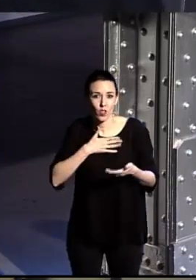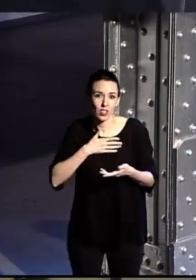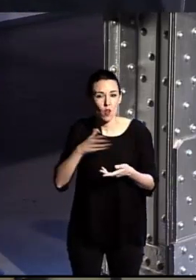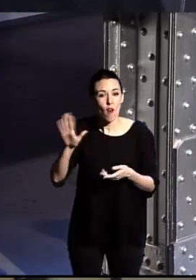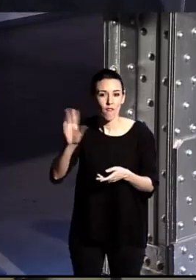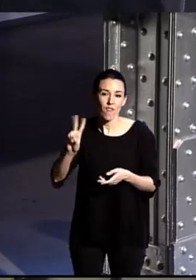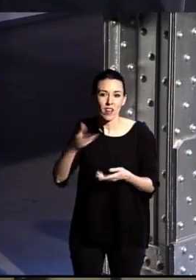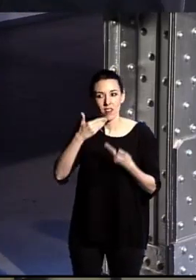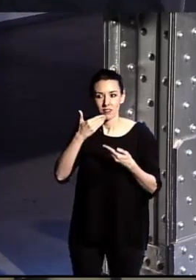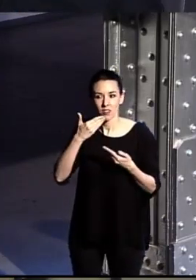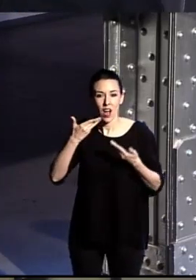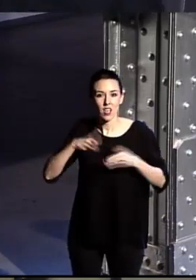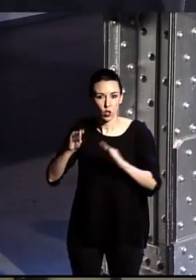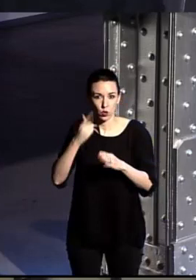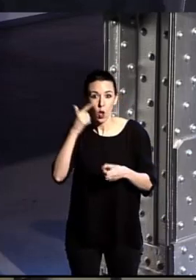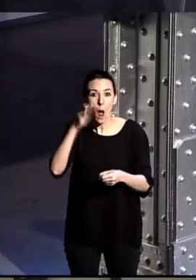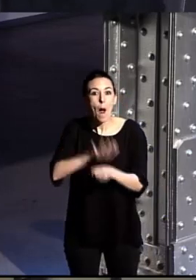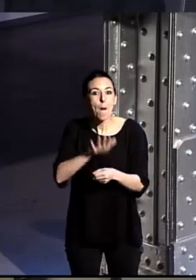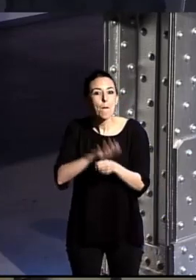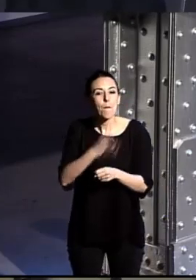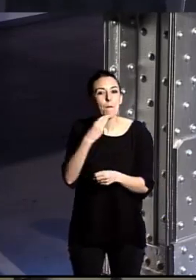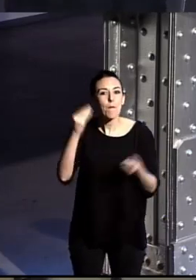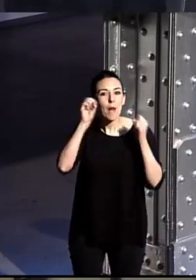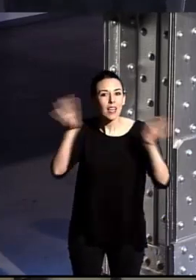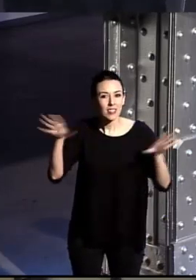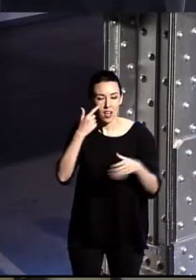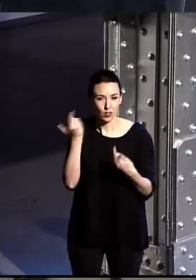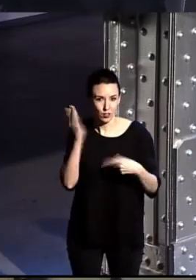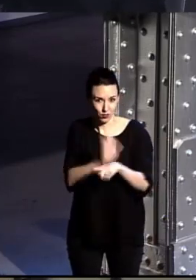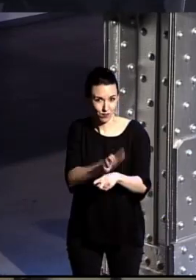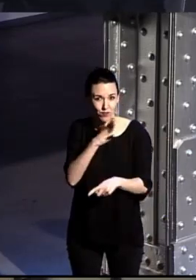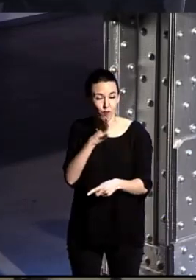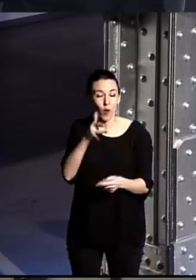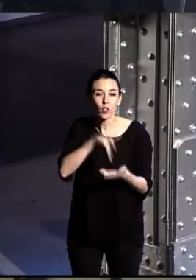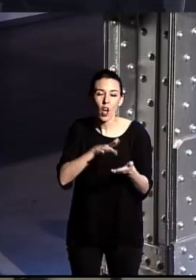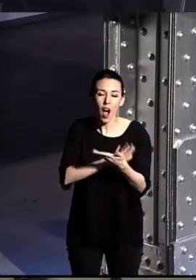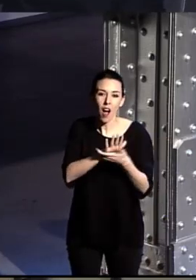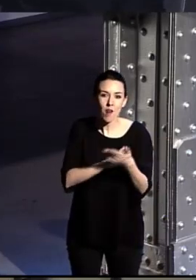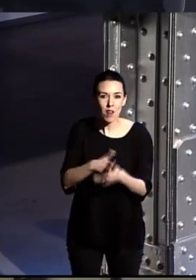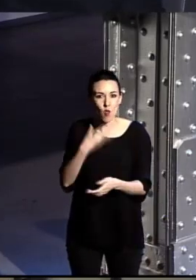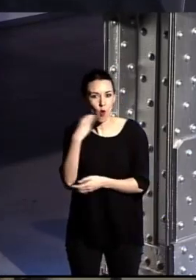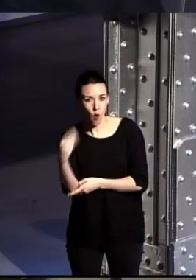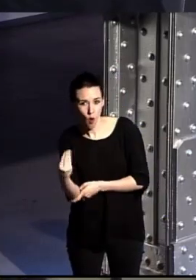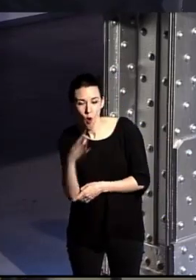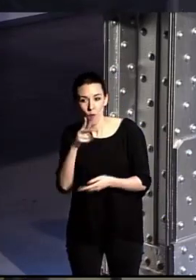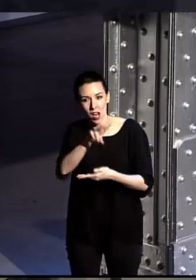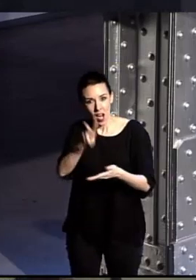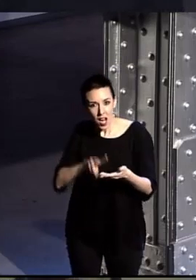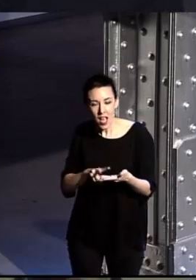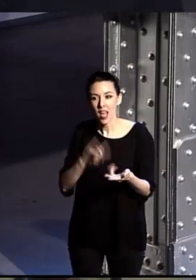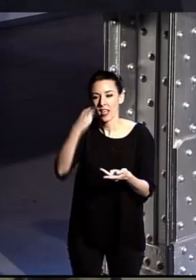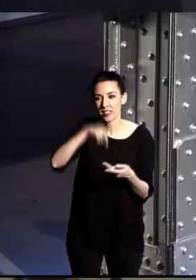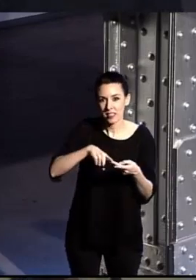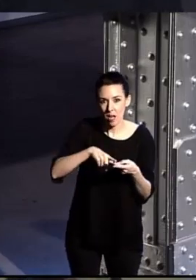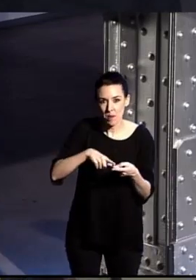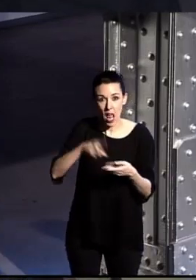Julio Verne. Tenemos aquí a nuestros martianos. Voy a presentarlos ya a los martianos, porque ya que estamos hablando de gente joven que lee y